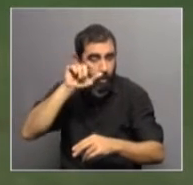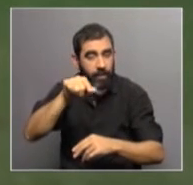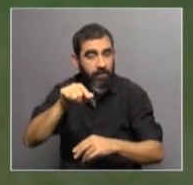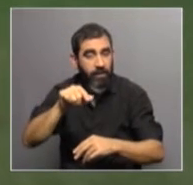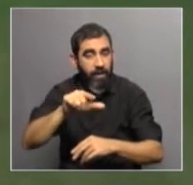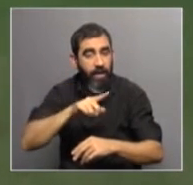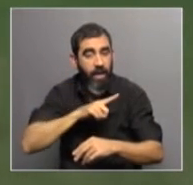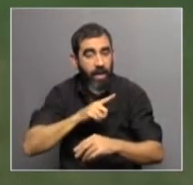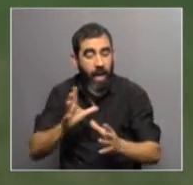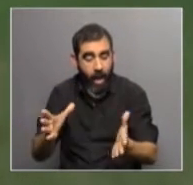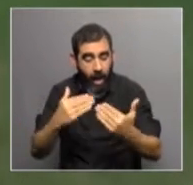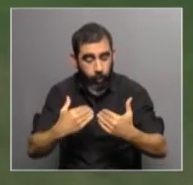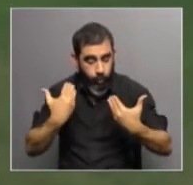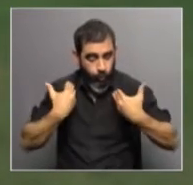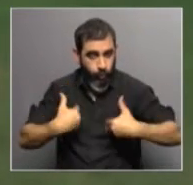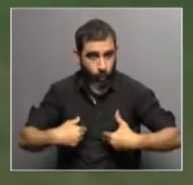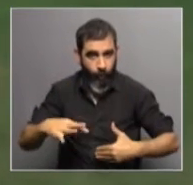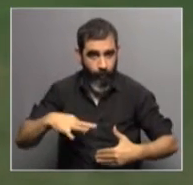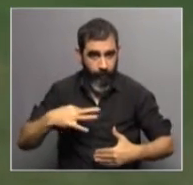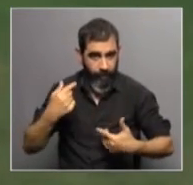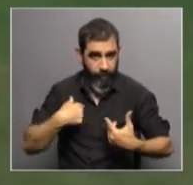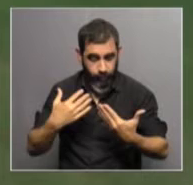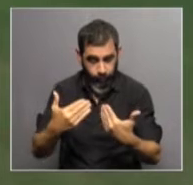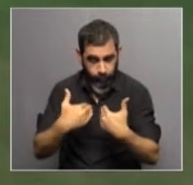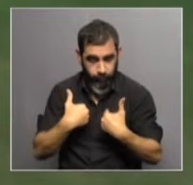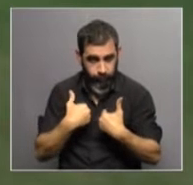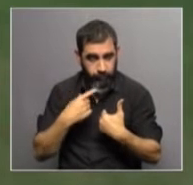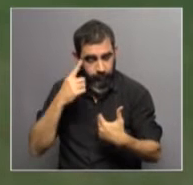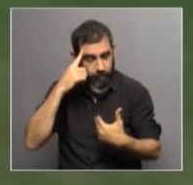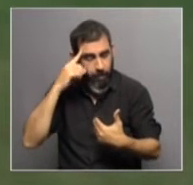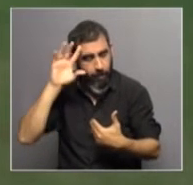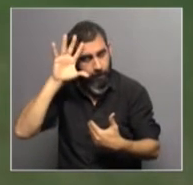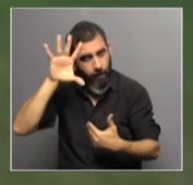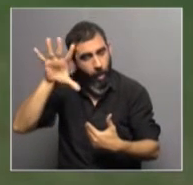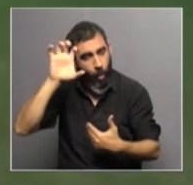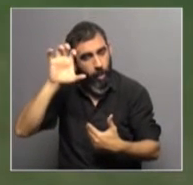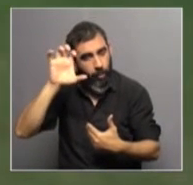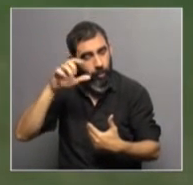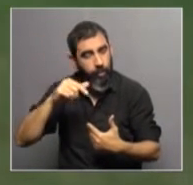memoria autobiográfica. Es decir, que recordamos